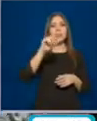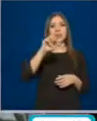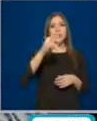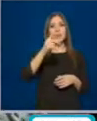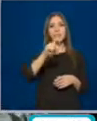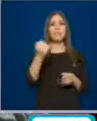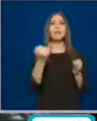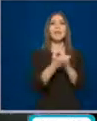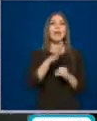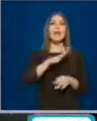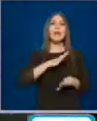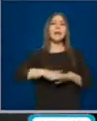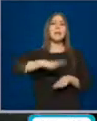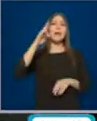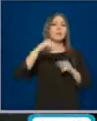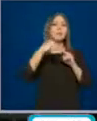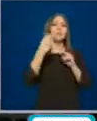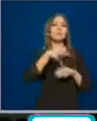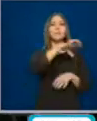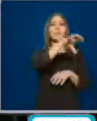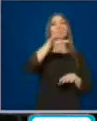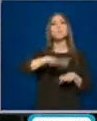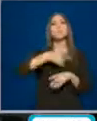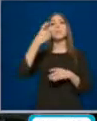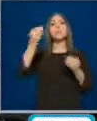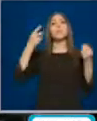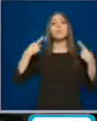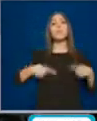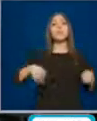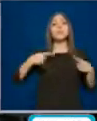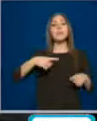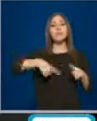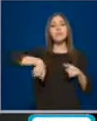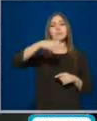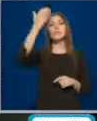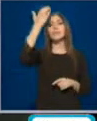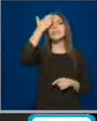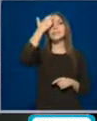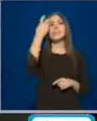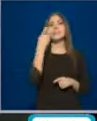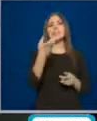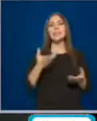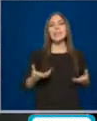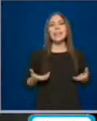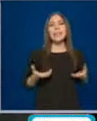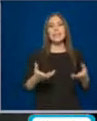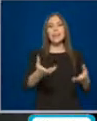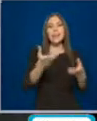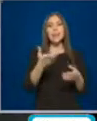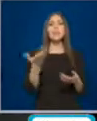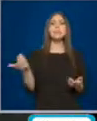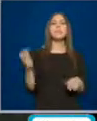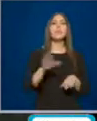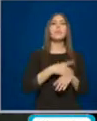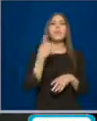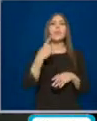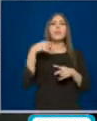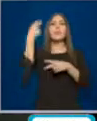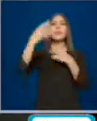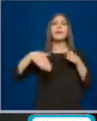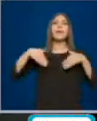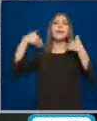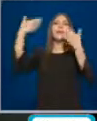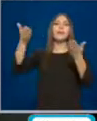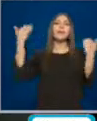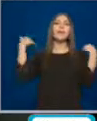balnearios. Por eso es entrañable para mucha gente la calzada de Zaragoza, porque iba a nadar a los balnearios de